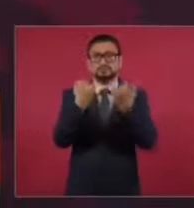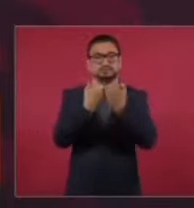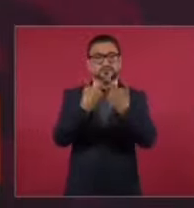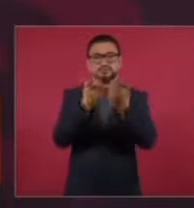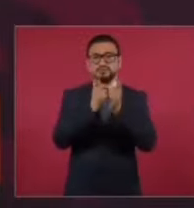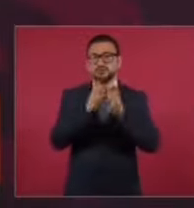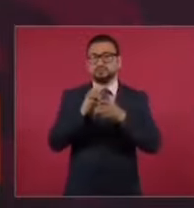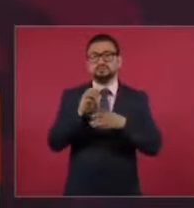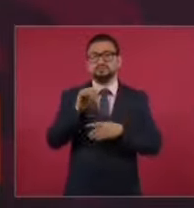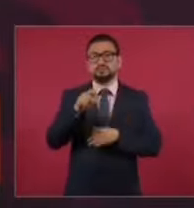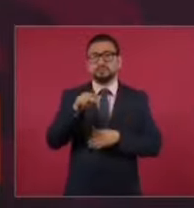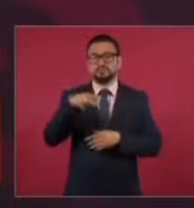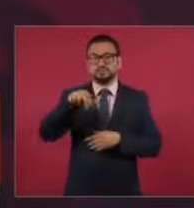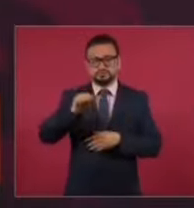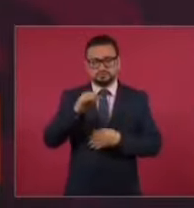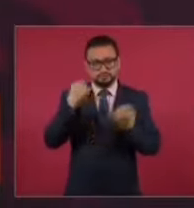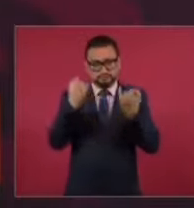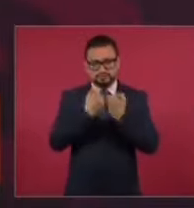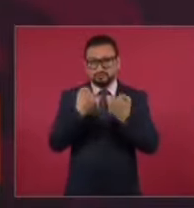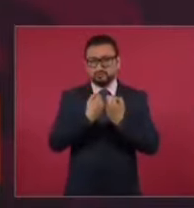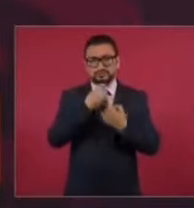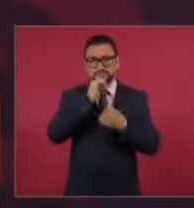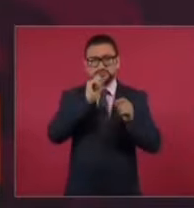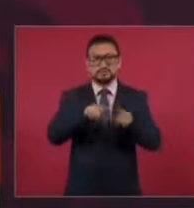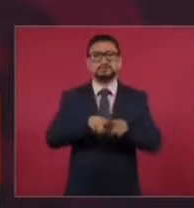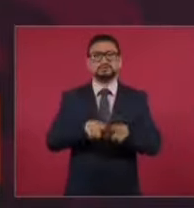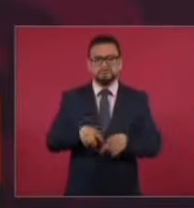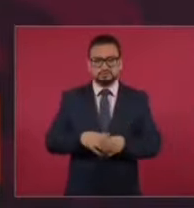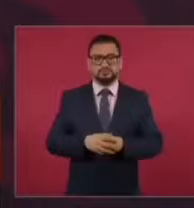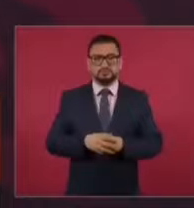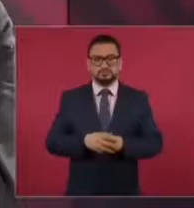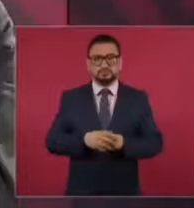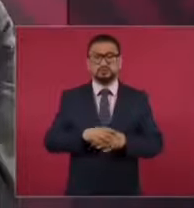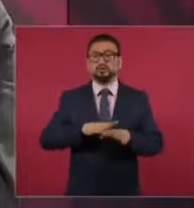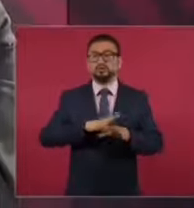el gran error de ellos. Así es, y fueron perdiendo de a poco